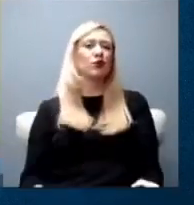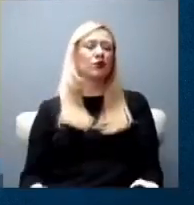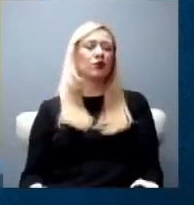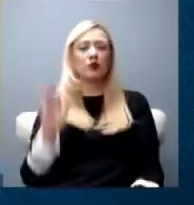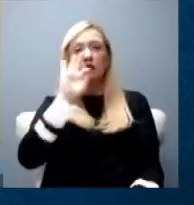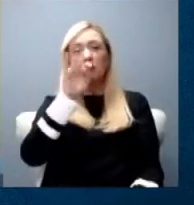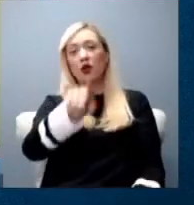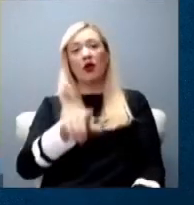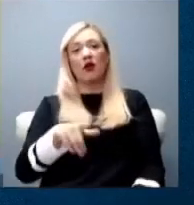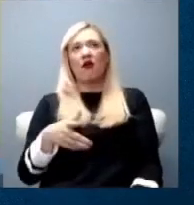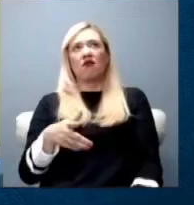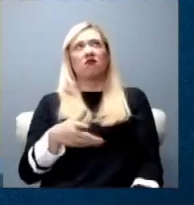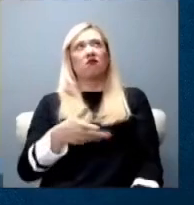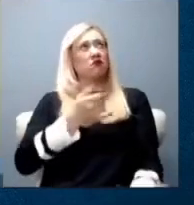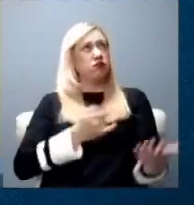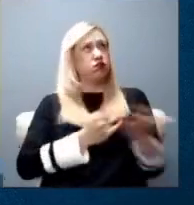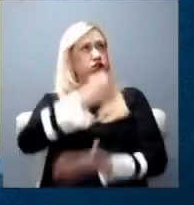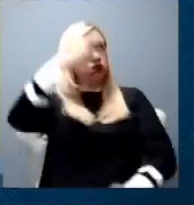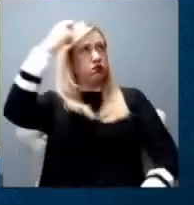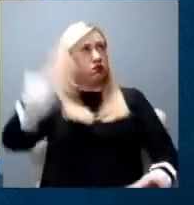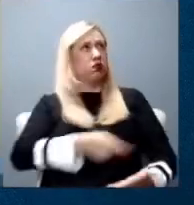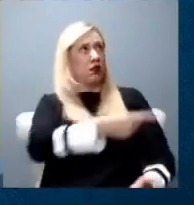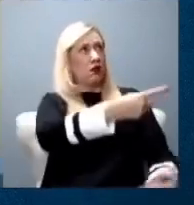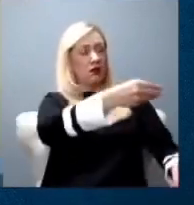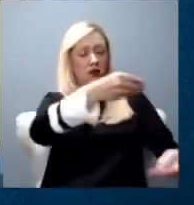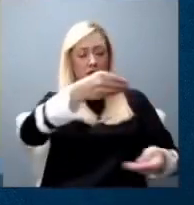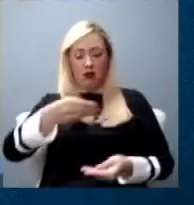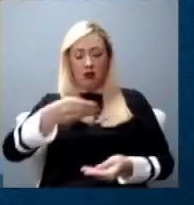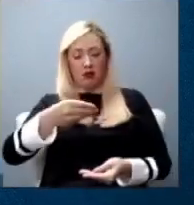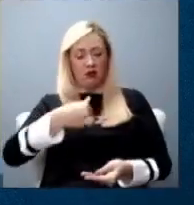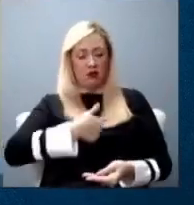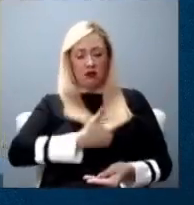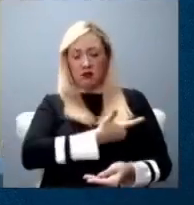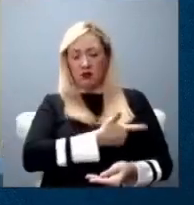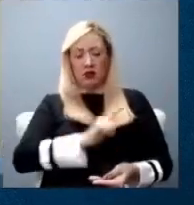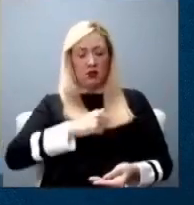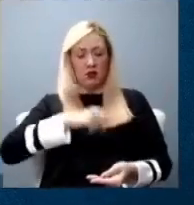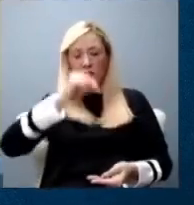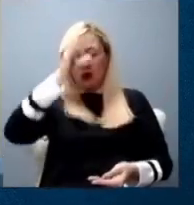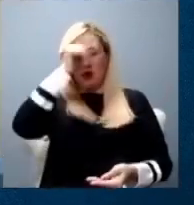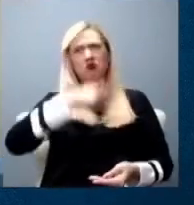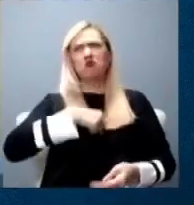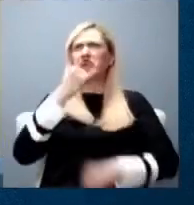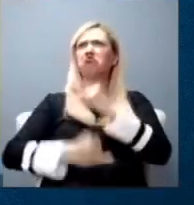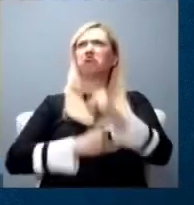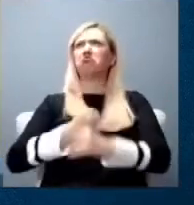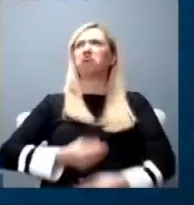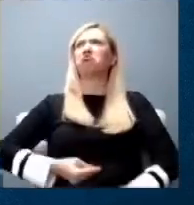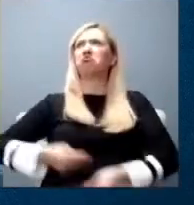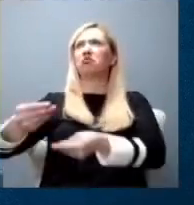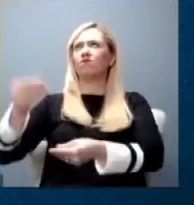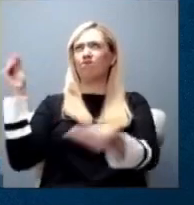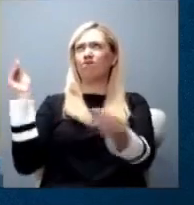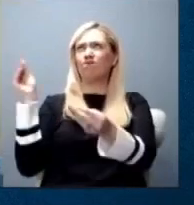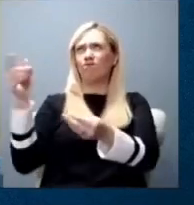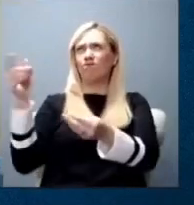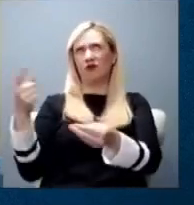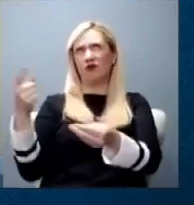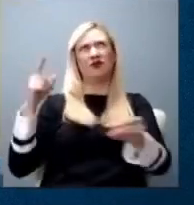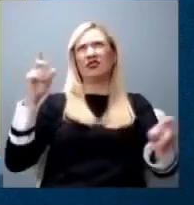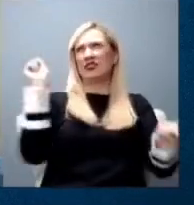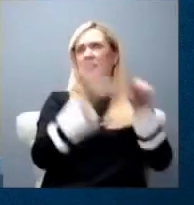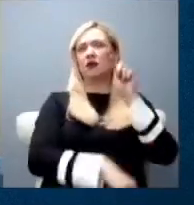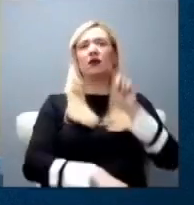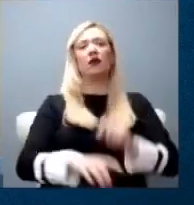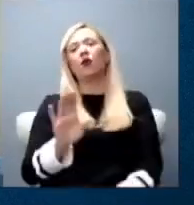una decisión de un tribunal interno, se van a estos órganos internacionales para revertir esa decisión. Sino, de hecho, se